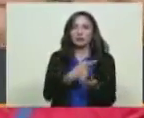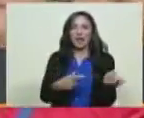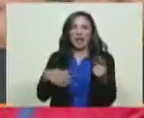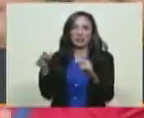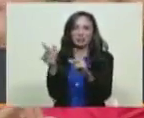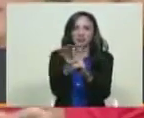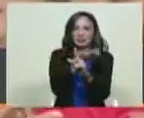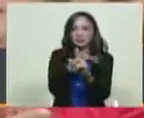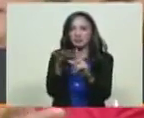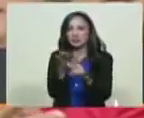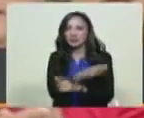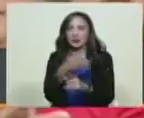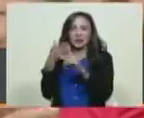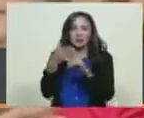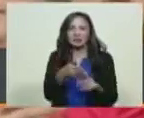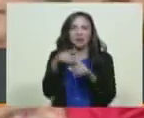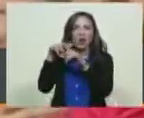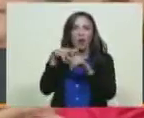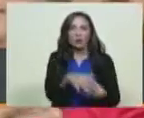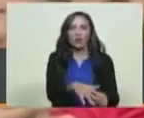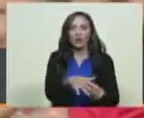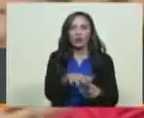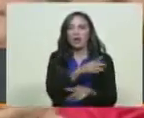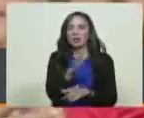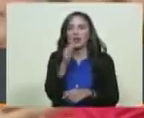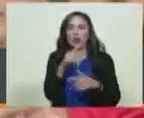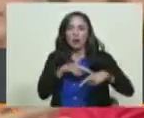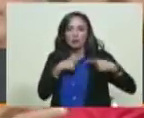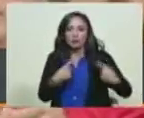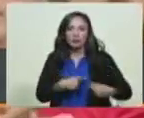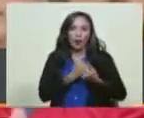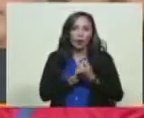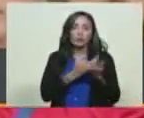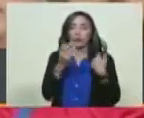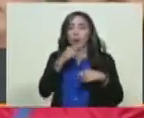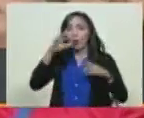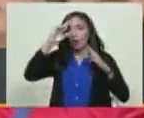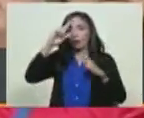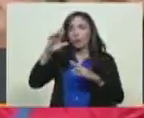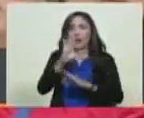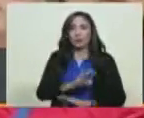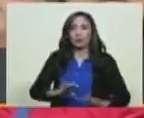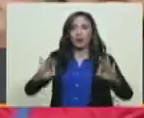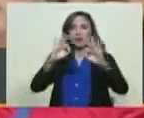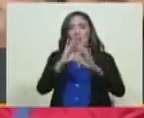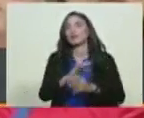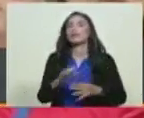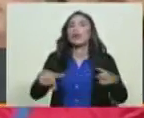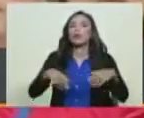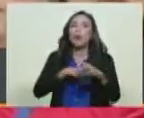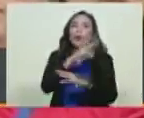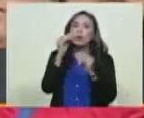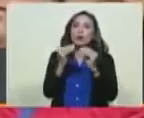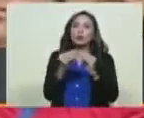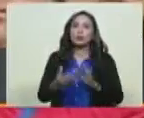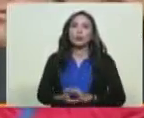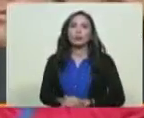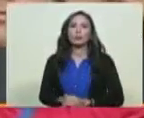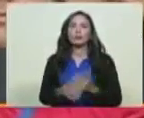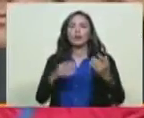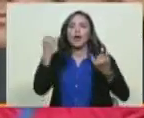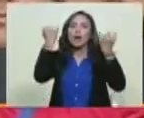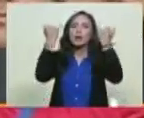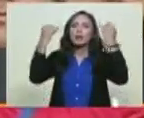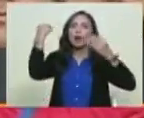la humanidad que no tiene corazón para respetar nuestra patria quiero terminar llevando a esta frase